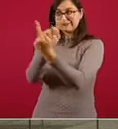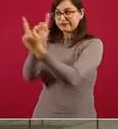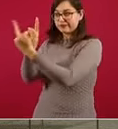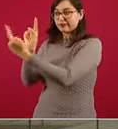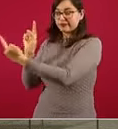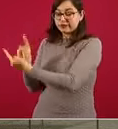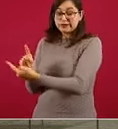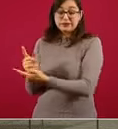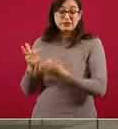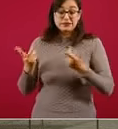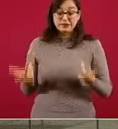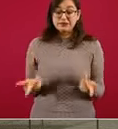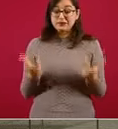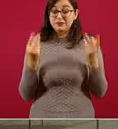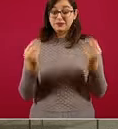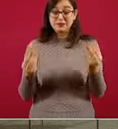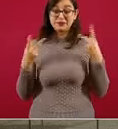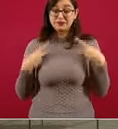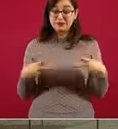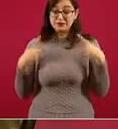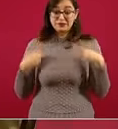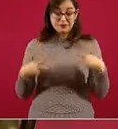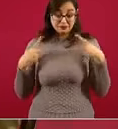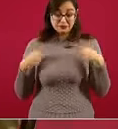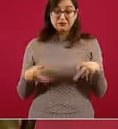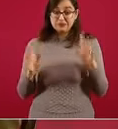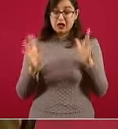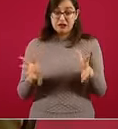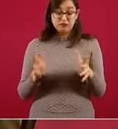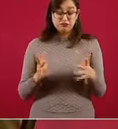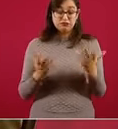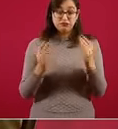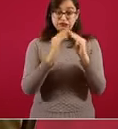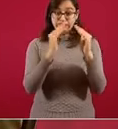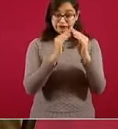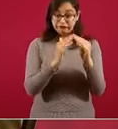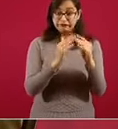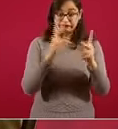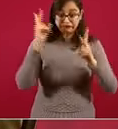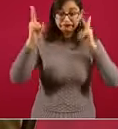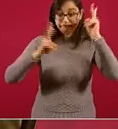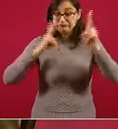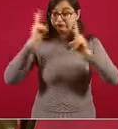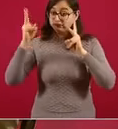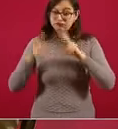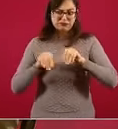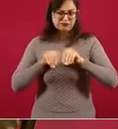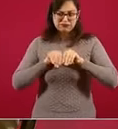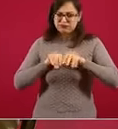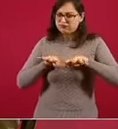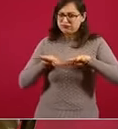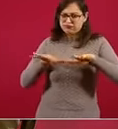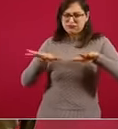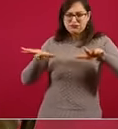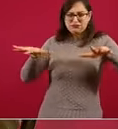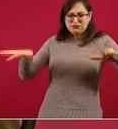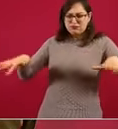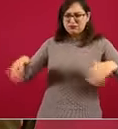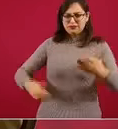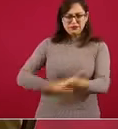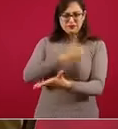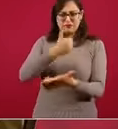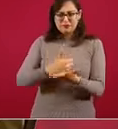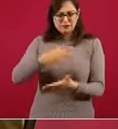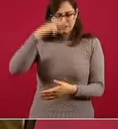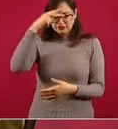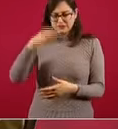a muchas personas, porque han tenido una cobertura muy amplia, seguramente les ha tocado el hecho de que lleguen a